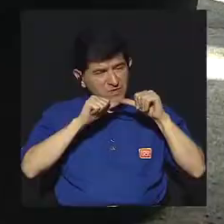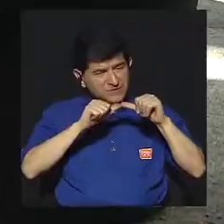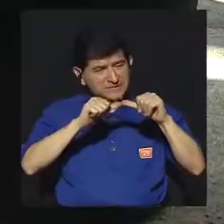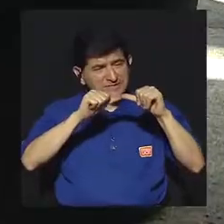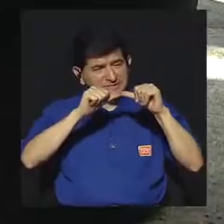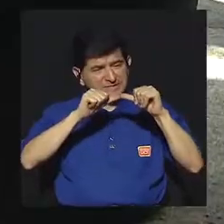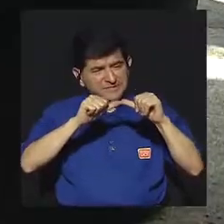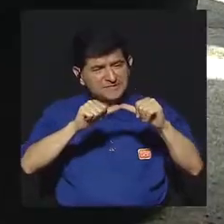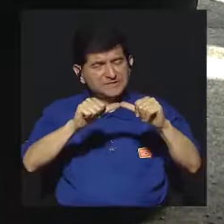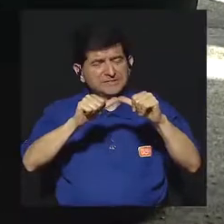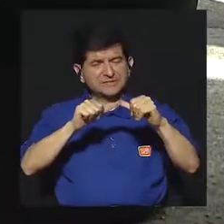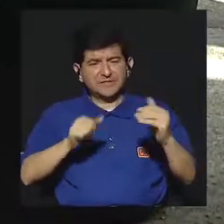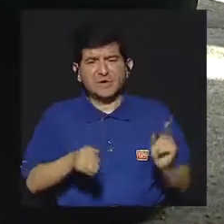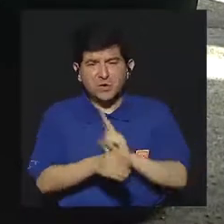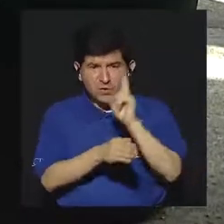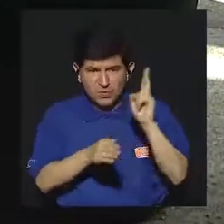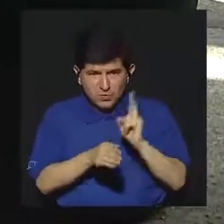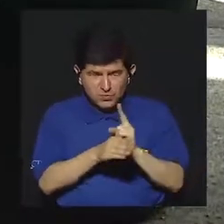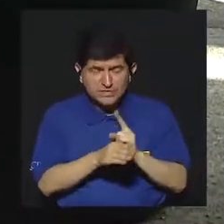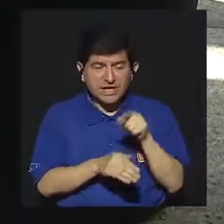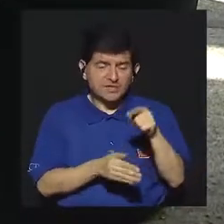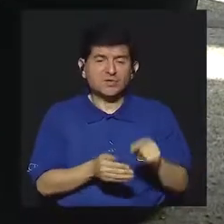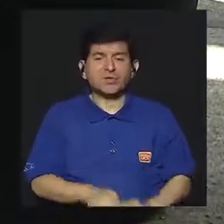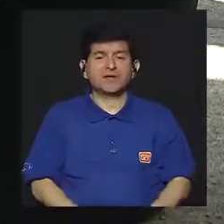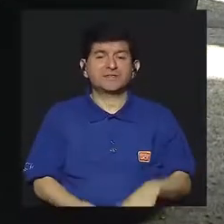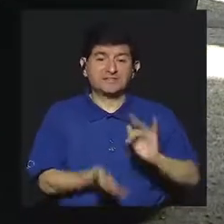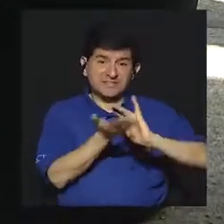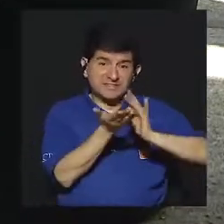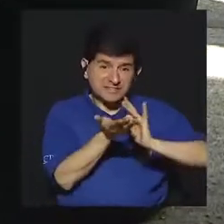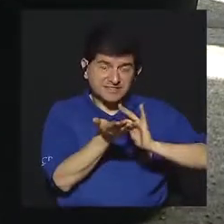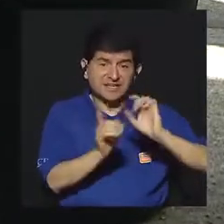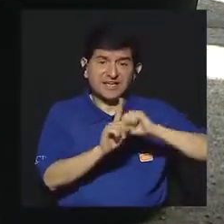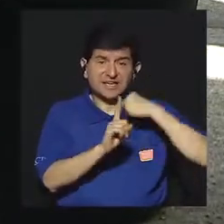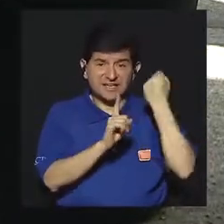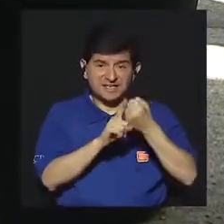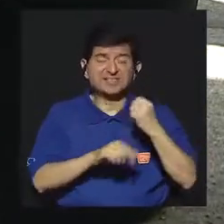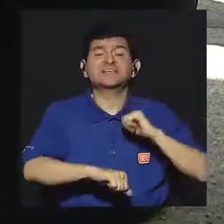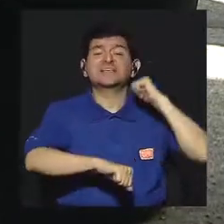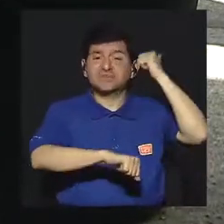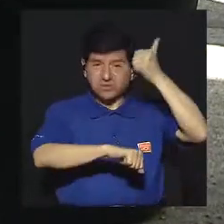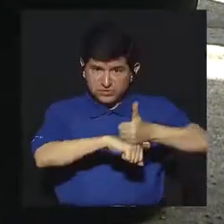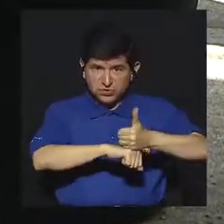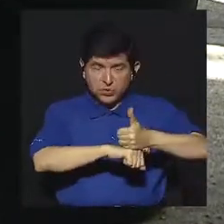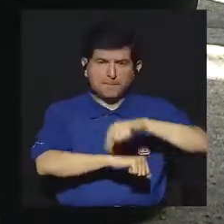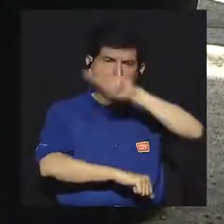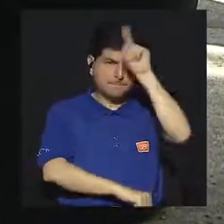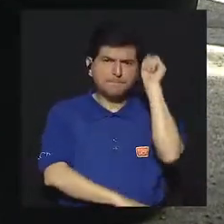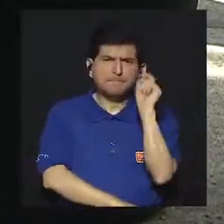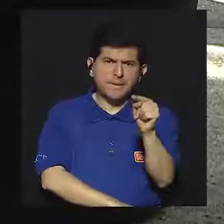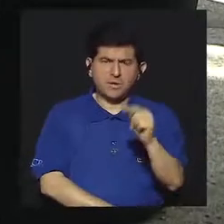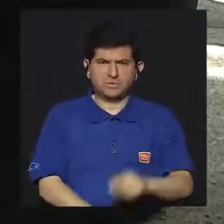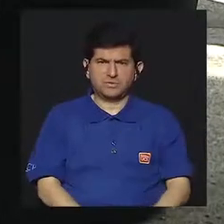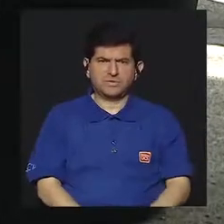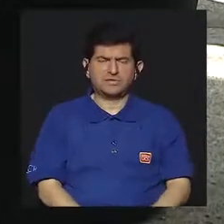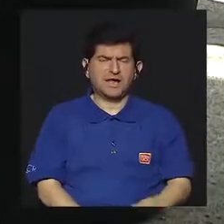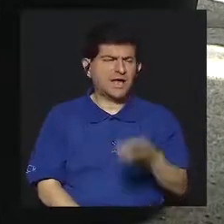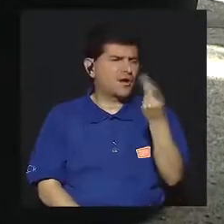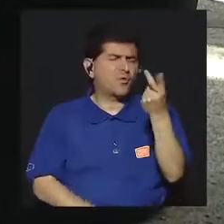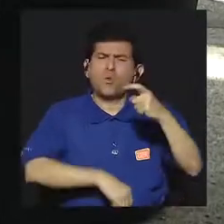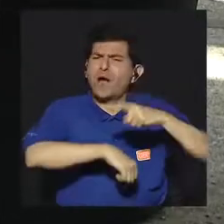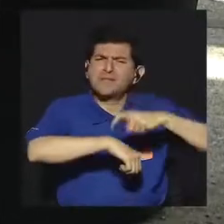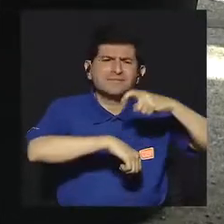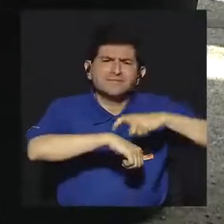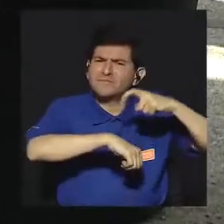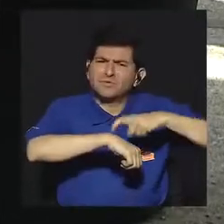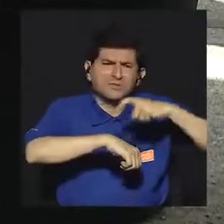constantemente expuesto o tomando la medicación es un factor determinante. De ahí la pregunta, ¿qué tanto